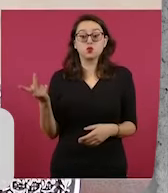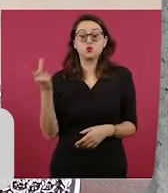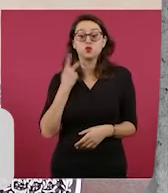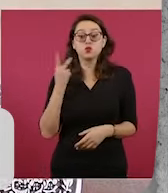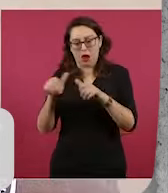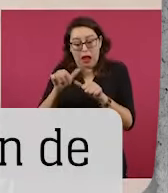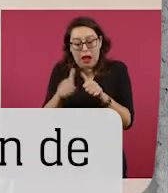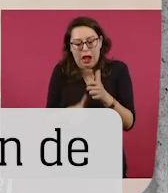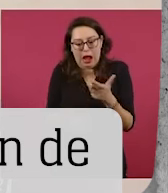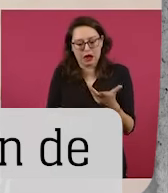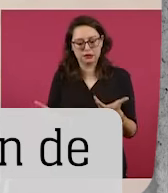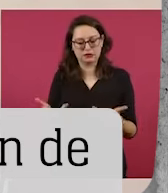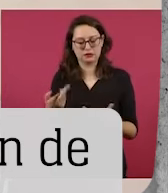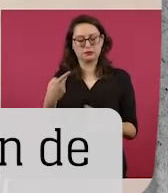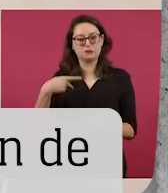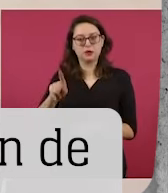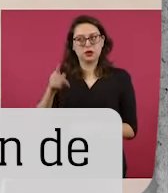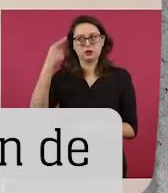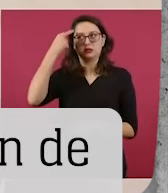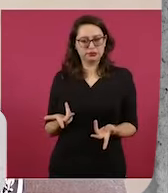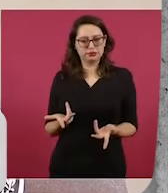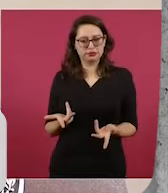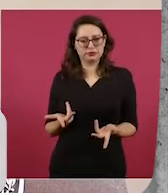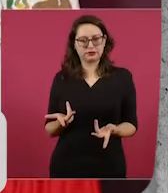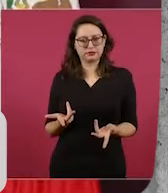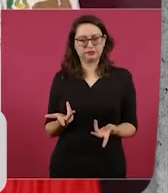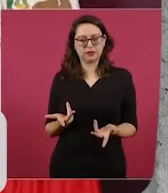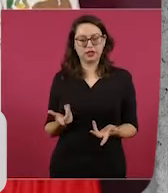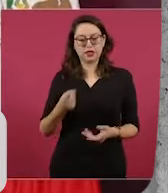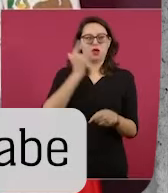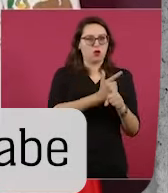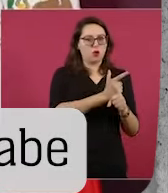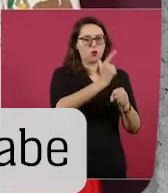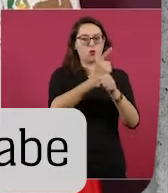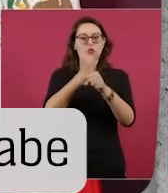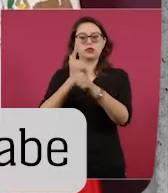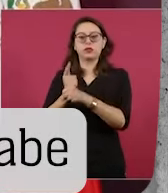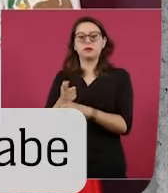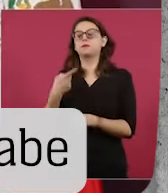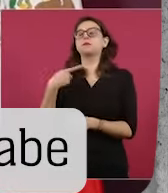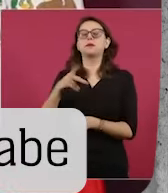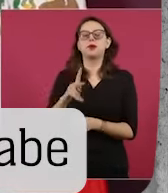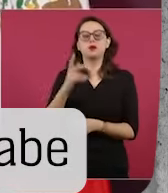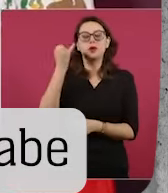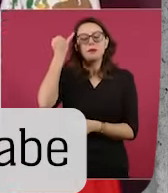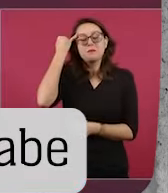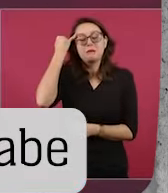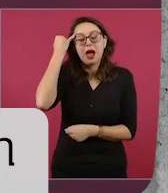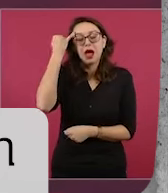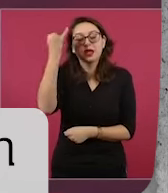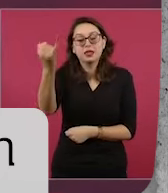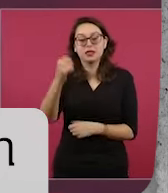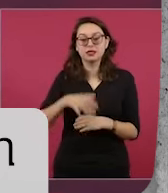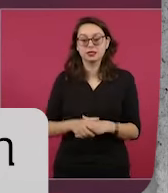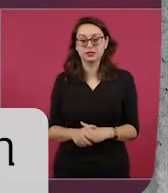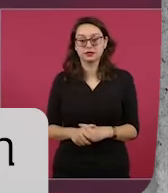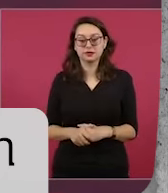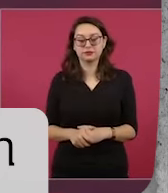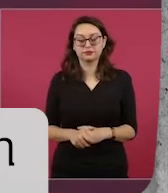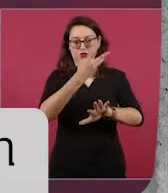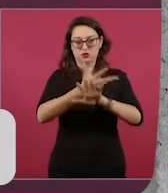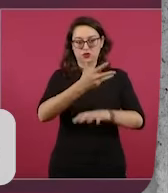es sentido común, que es el menos común de los sentidos. Es juicio práctico. Pero en qué cabeza cabe que el día que